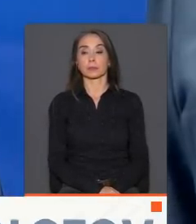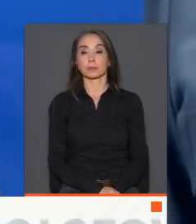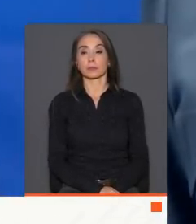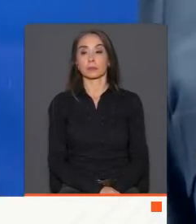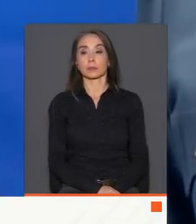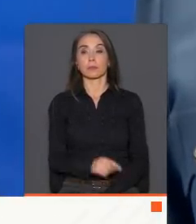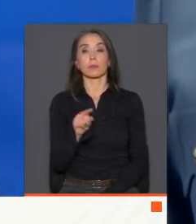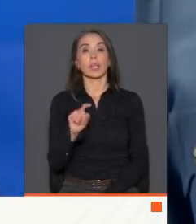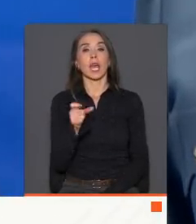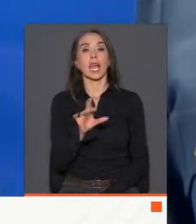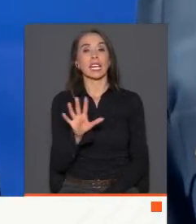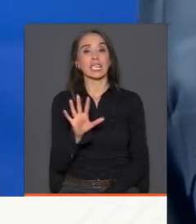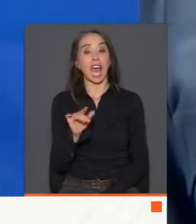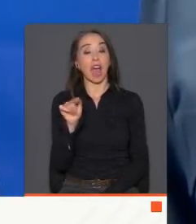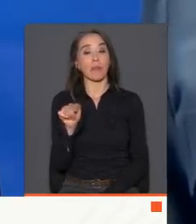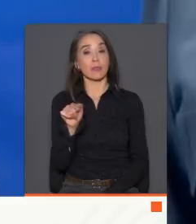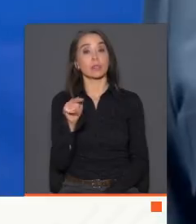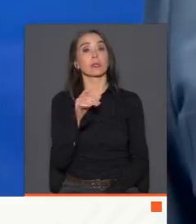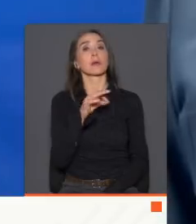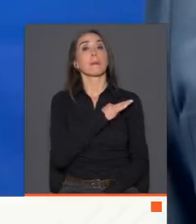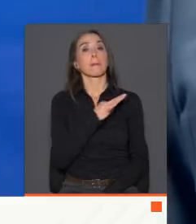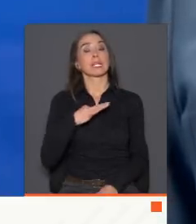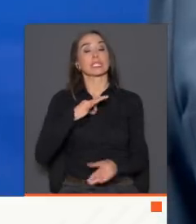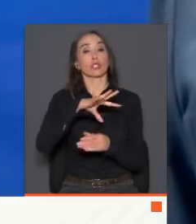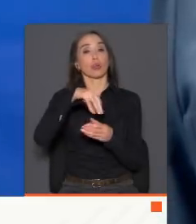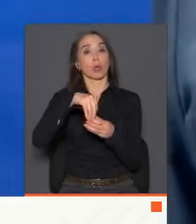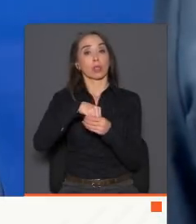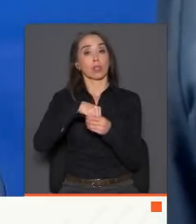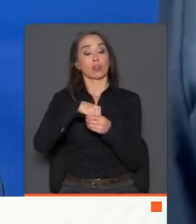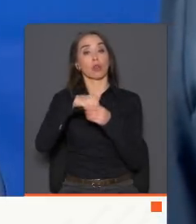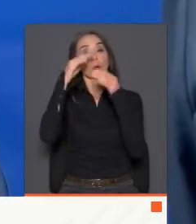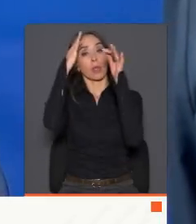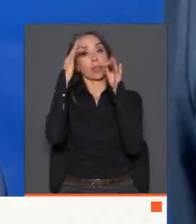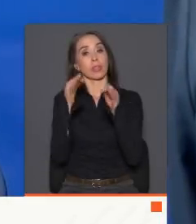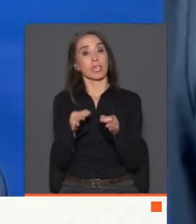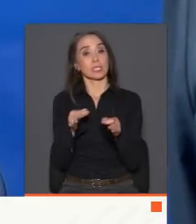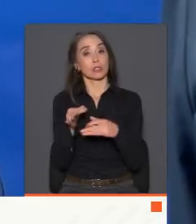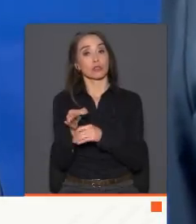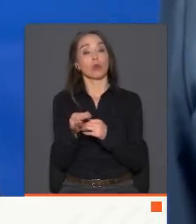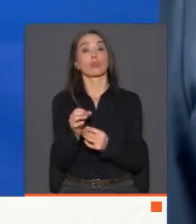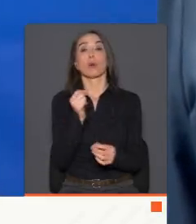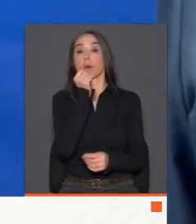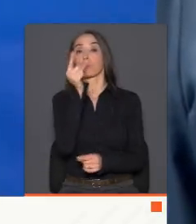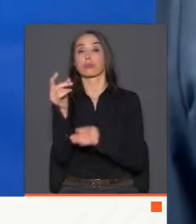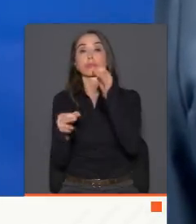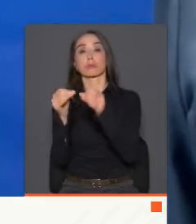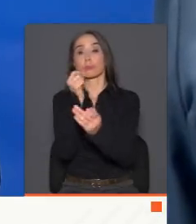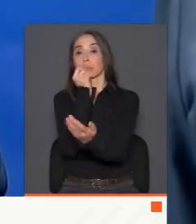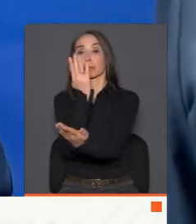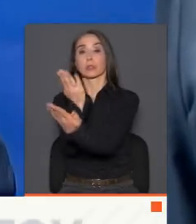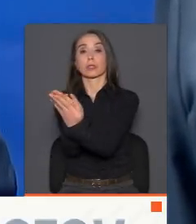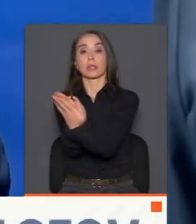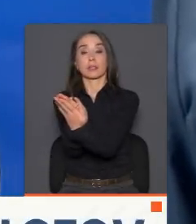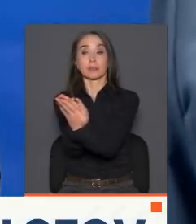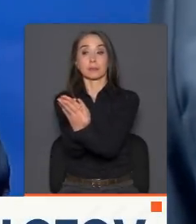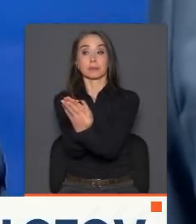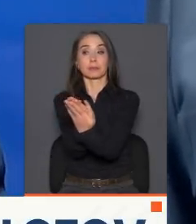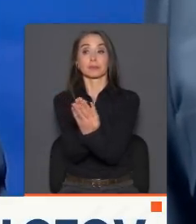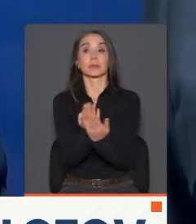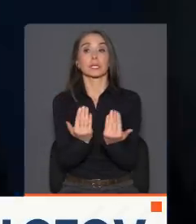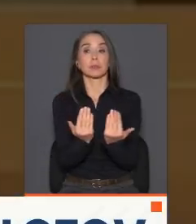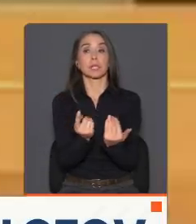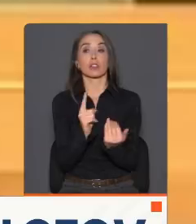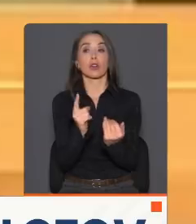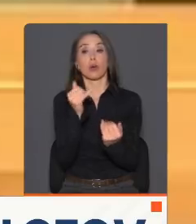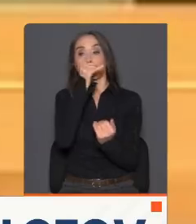son hechos respecto a lo cual el Ministerio del Interior ha tomado la decisión siempre de querellarse y esperamos, por lo tanto, que no se produzca la